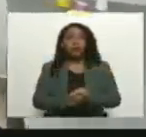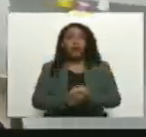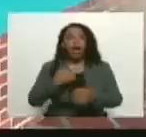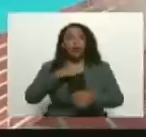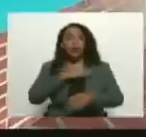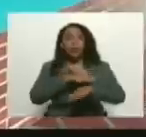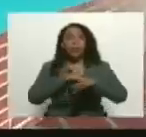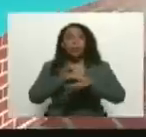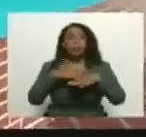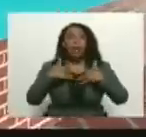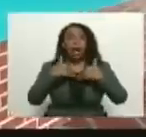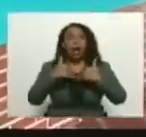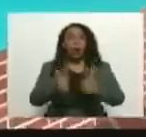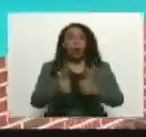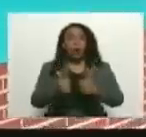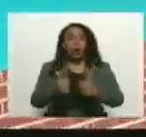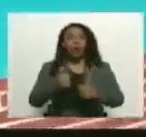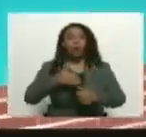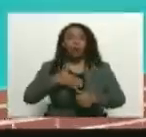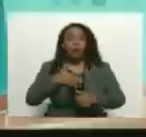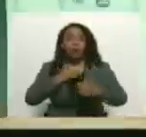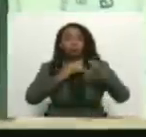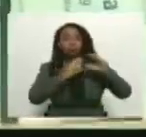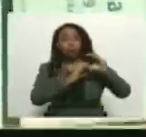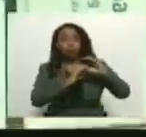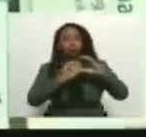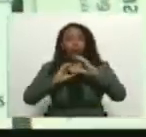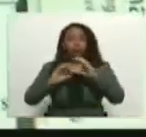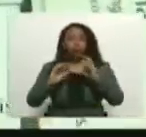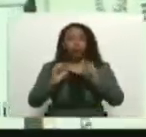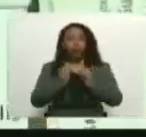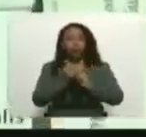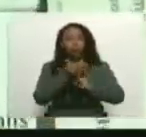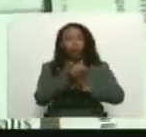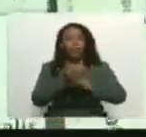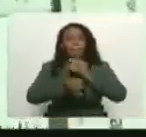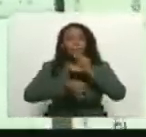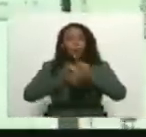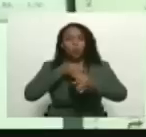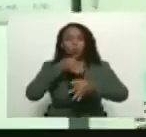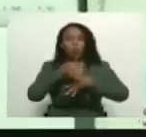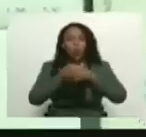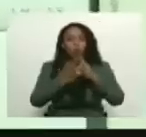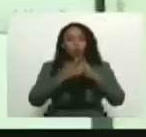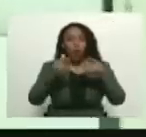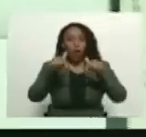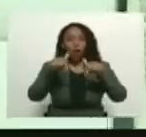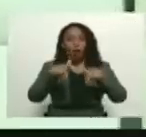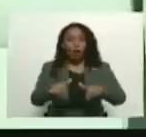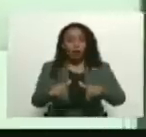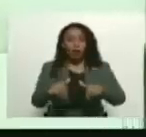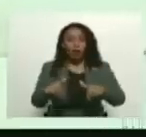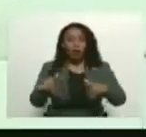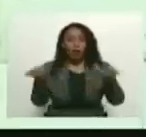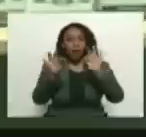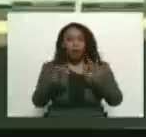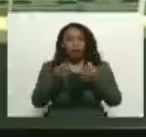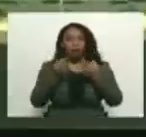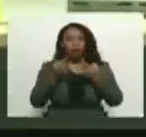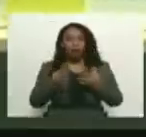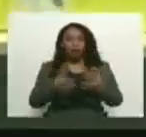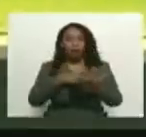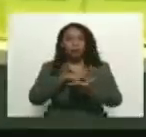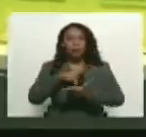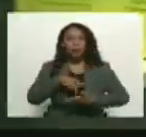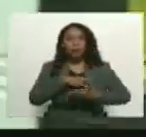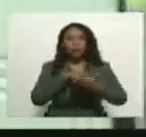de Salud, Magali, para que también pueda conversar con usted y le pueda explicar todo lo que aquí de manera majestuosa, con la